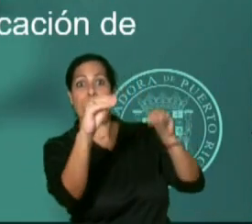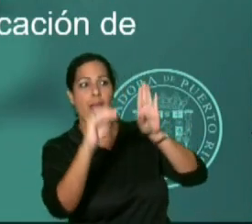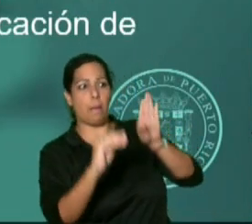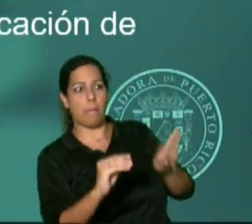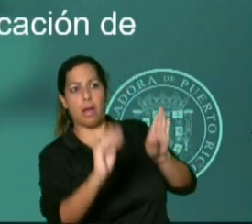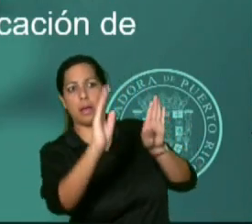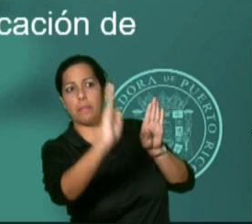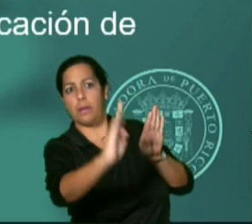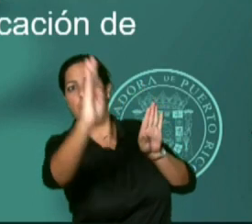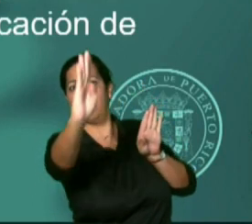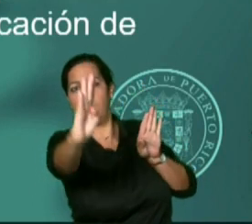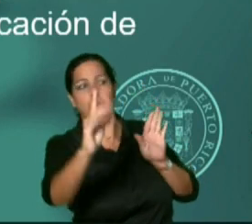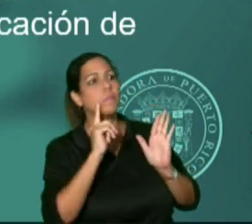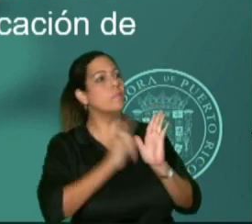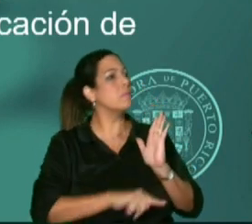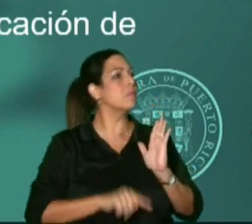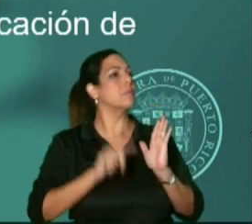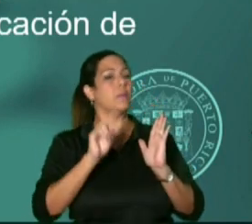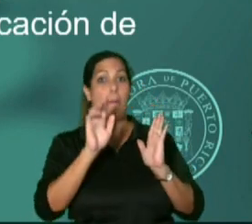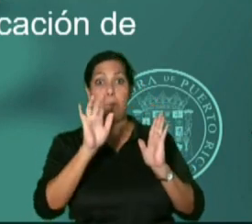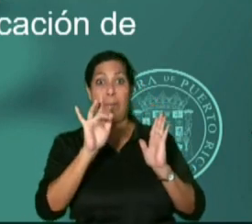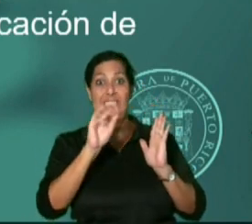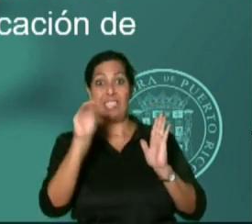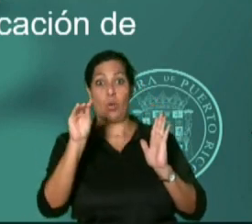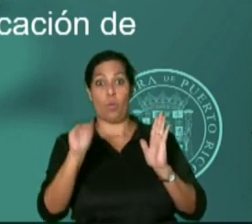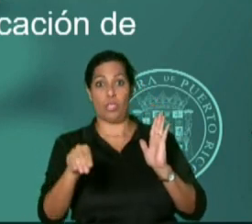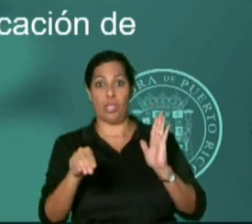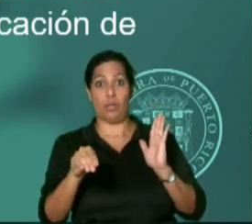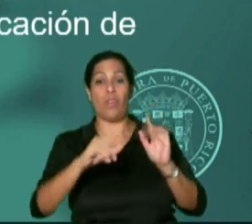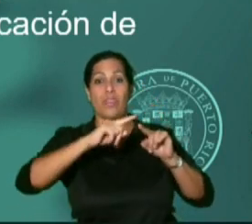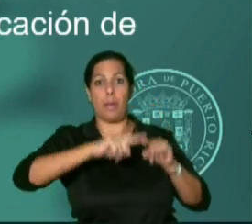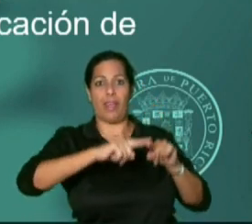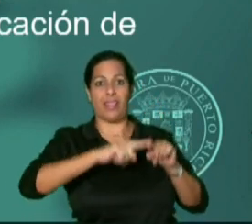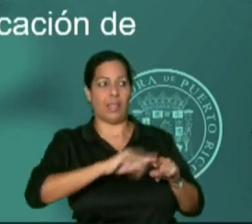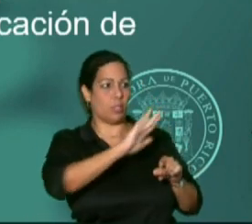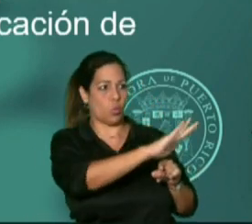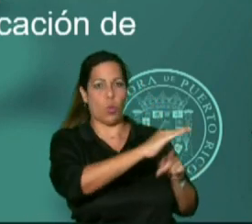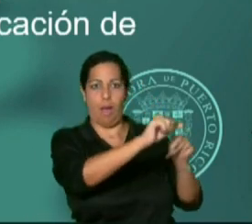máxima equivalente del 25% de capacidad establecida en su